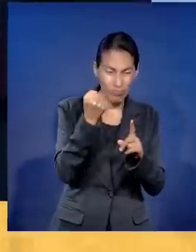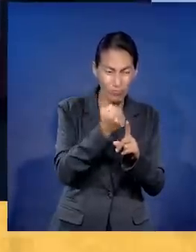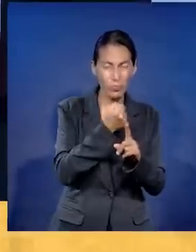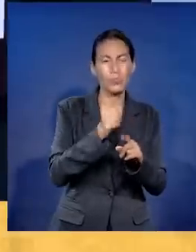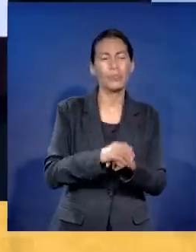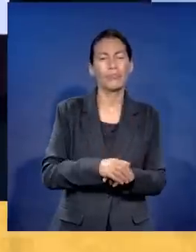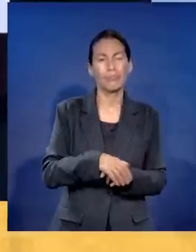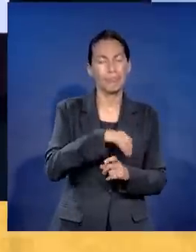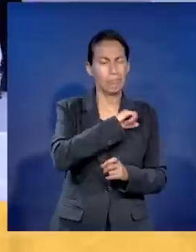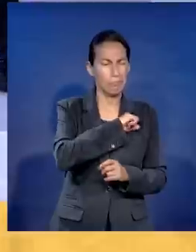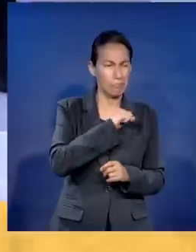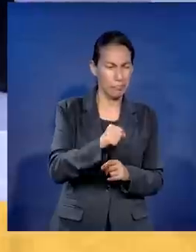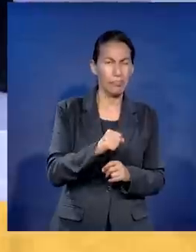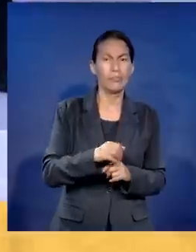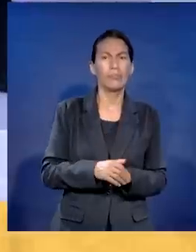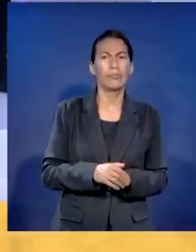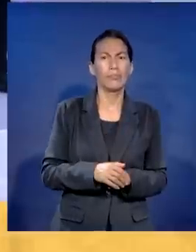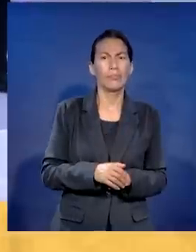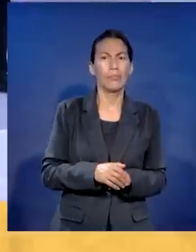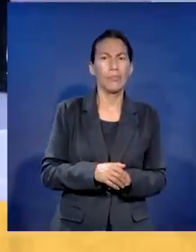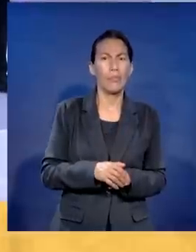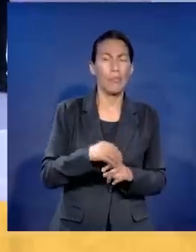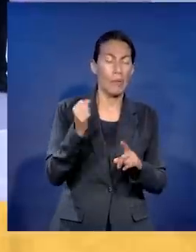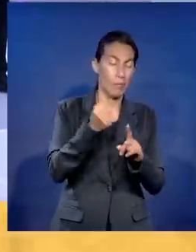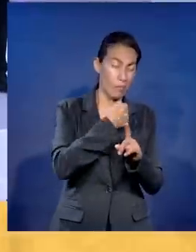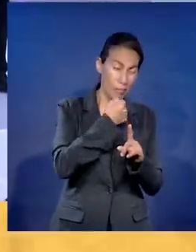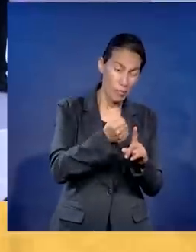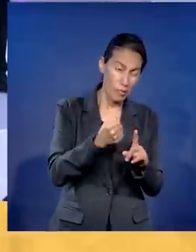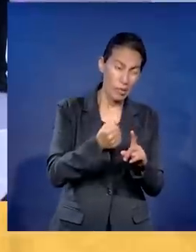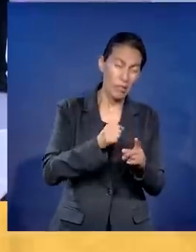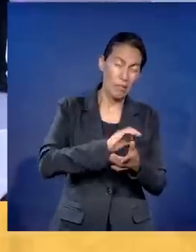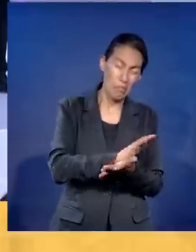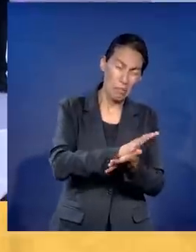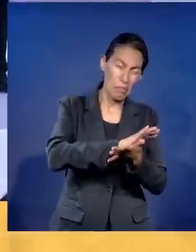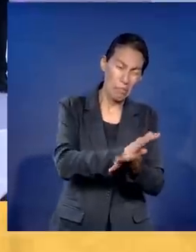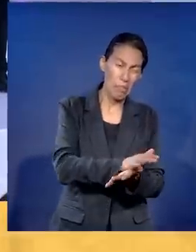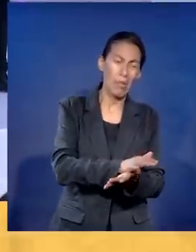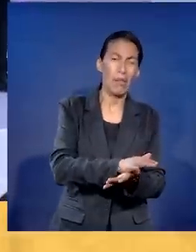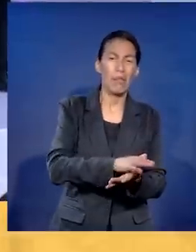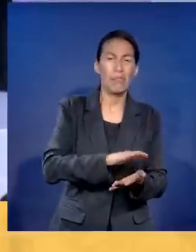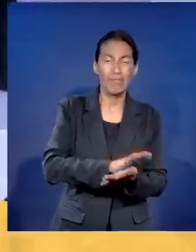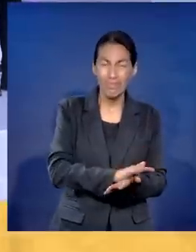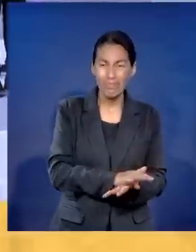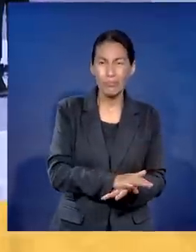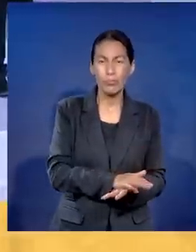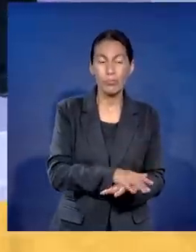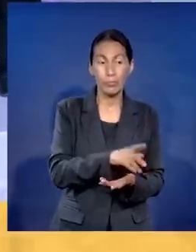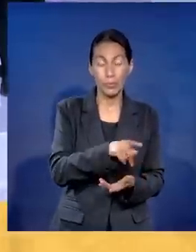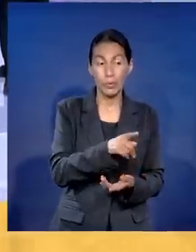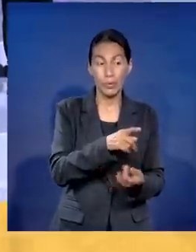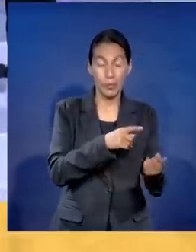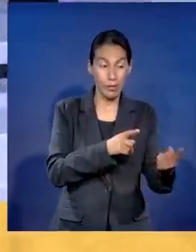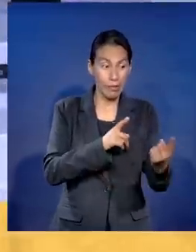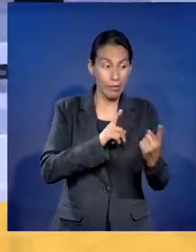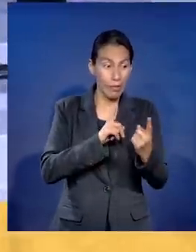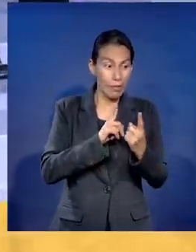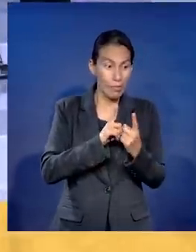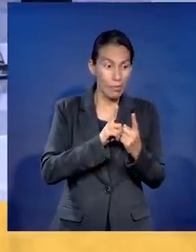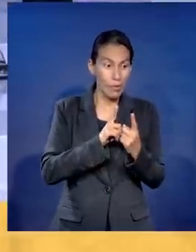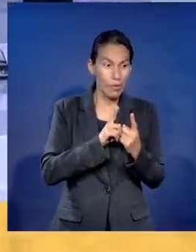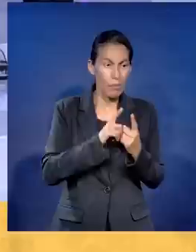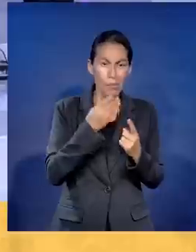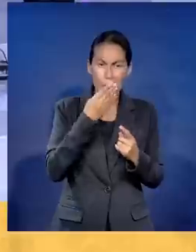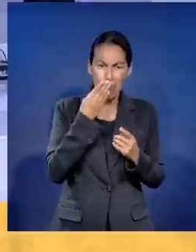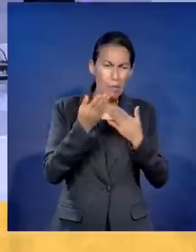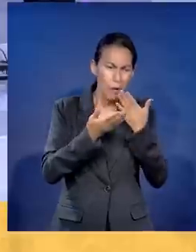su esposo su esposo pastor es un hombre malo despiadado la golpea la maltrata la humilla la pisotea Pero